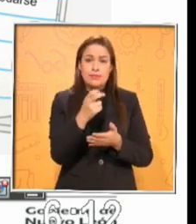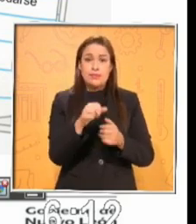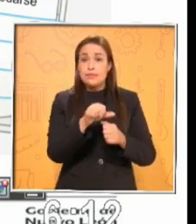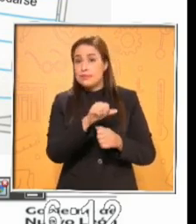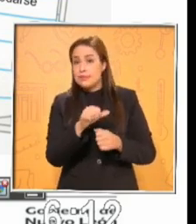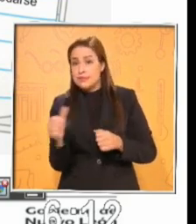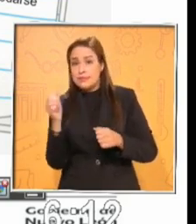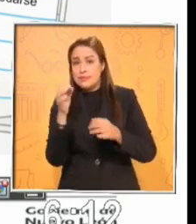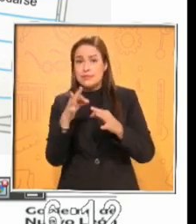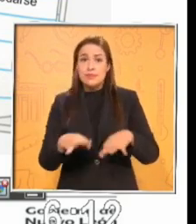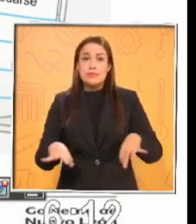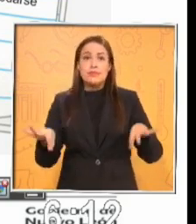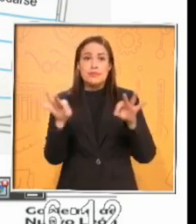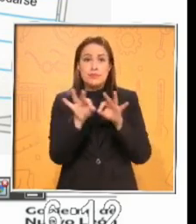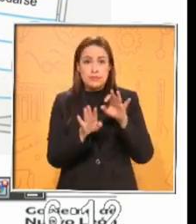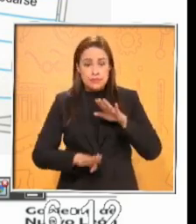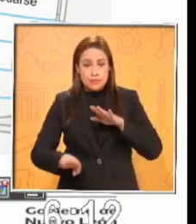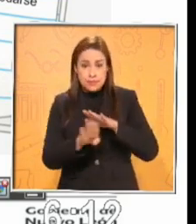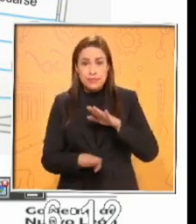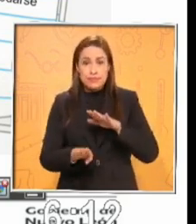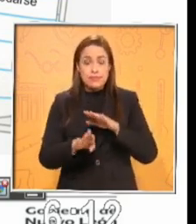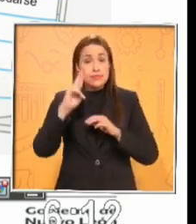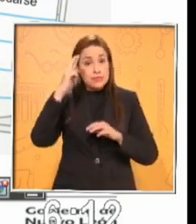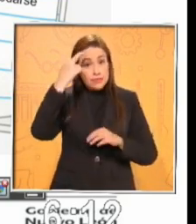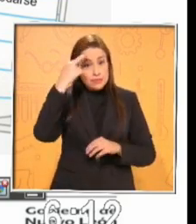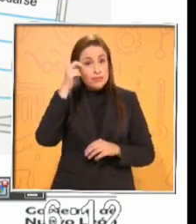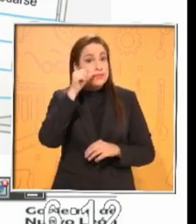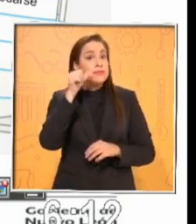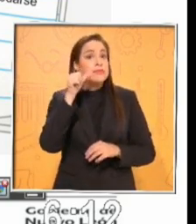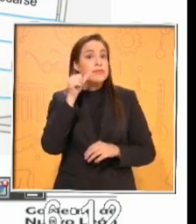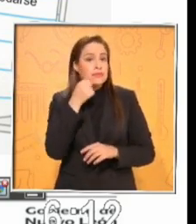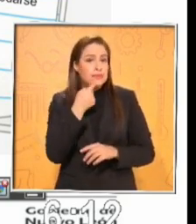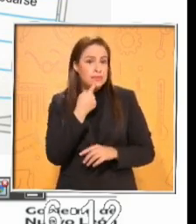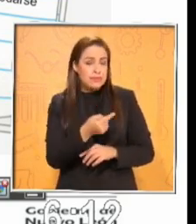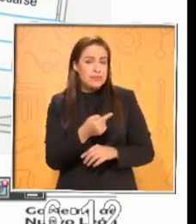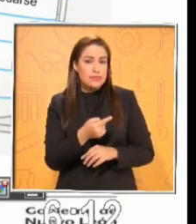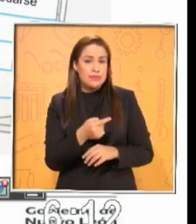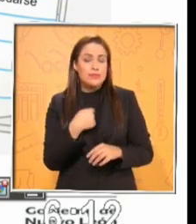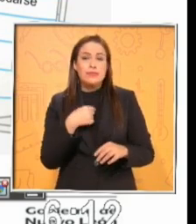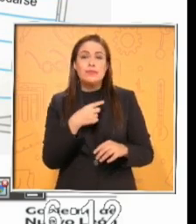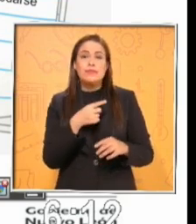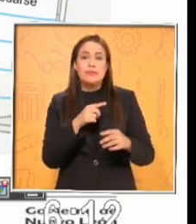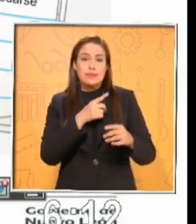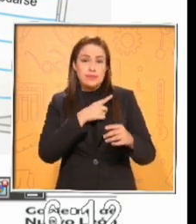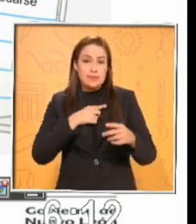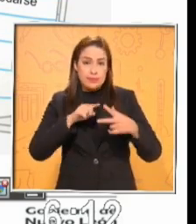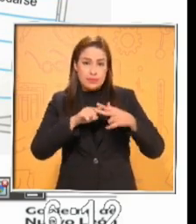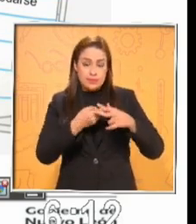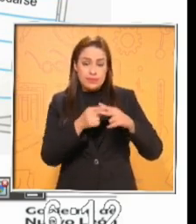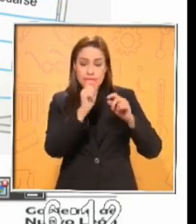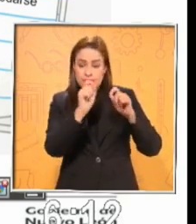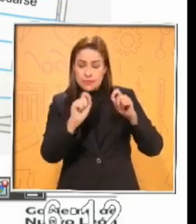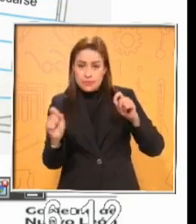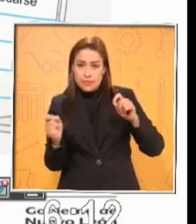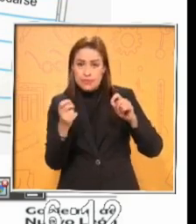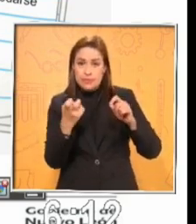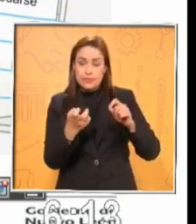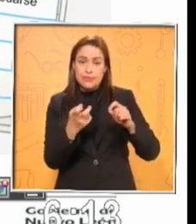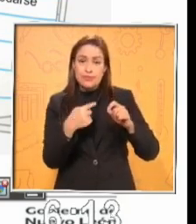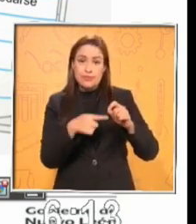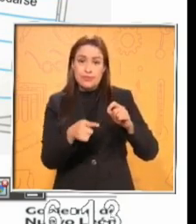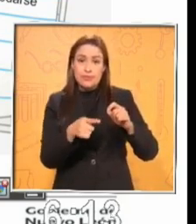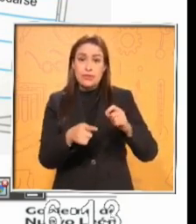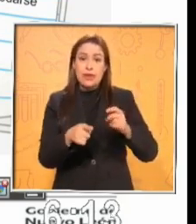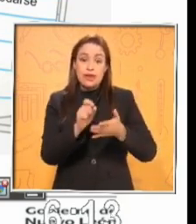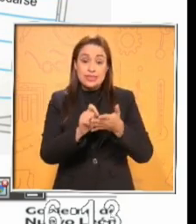básico. Recuerden que ayer comentamos, vamos a escribir esa introducción del artículo de opinión. Entonces, aquí